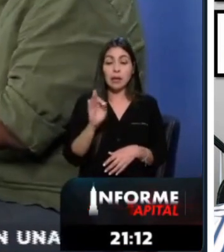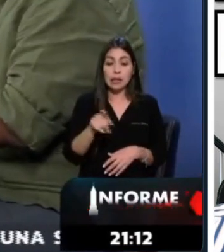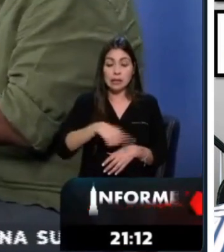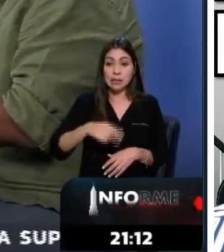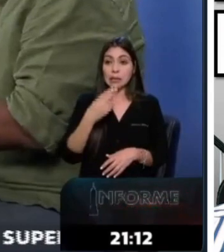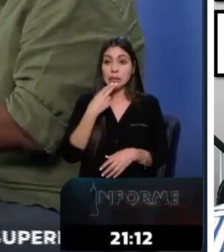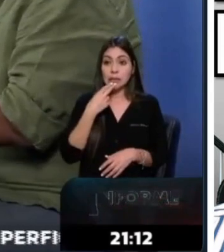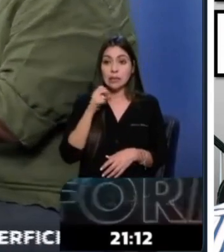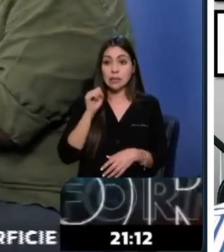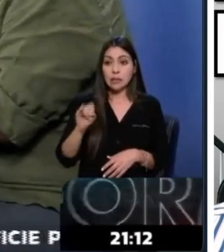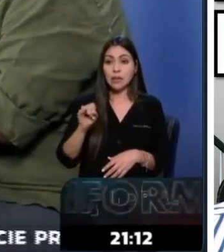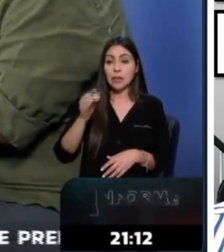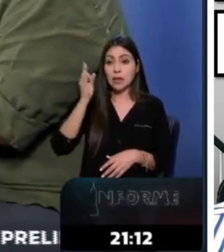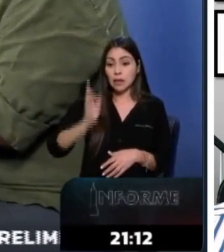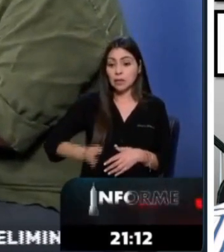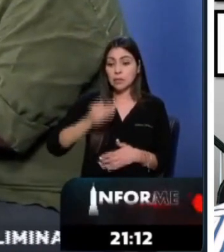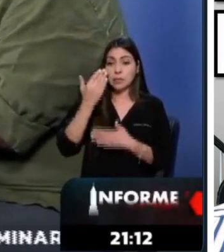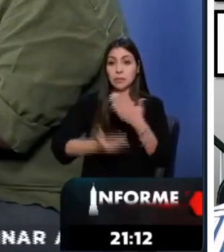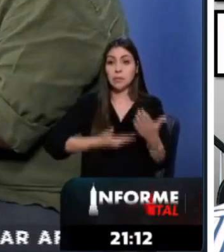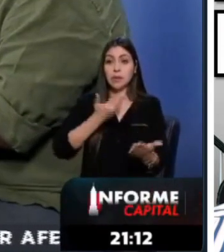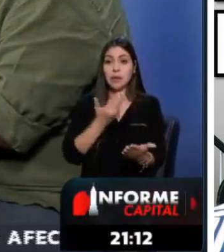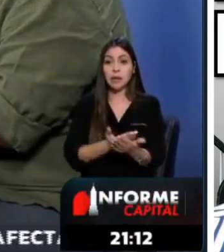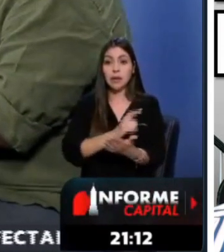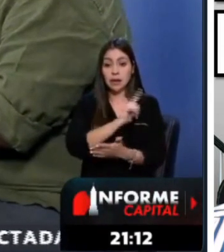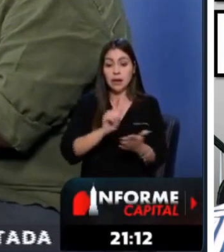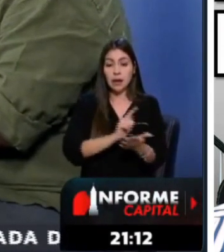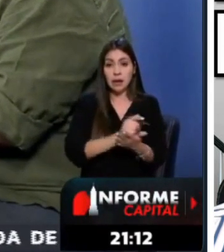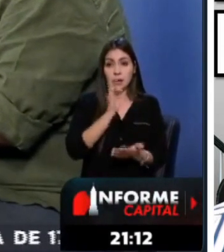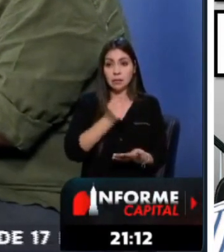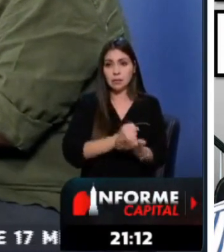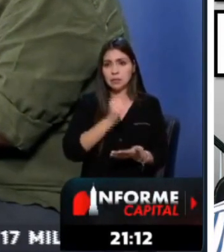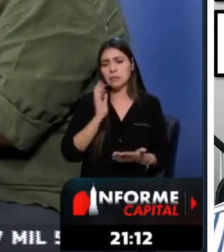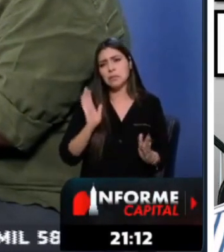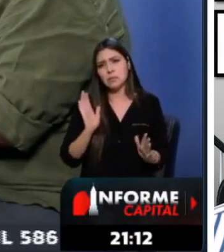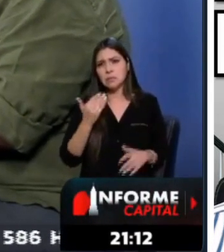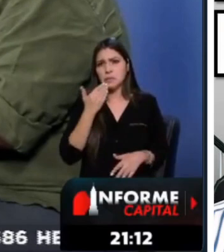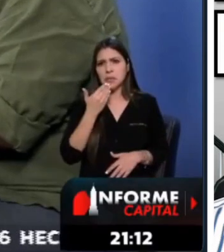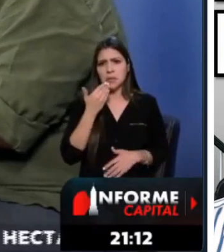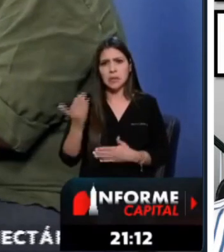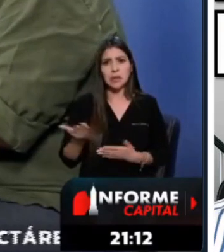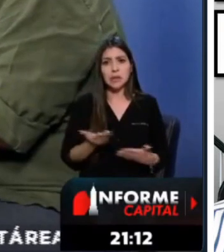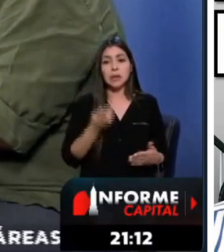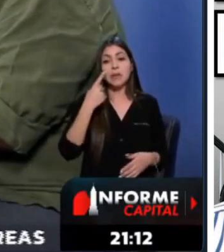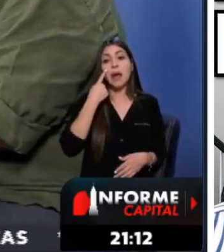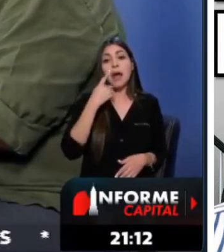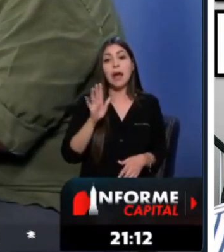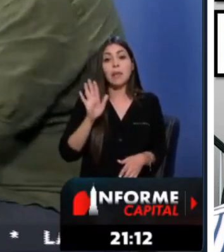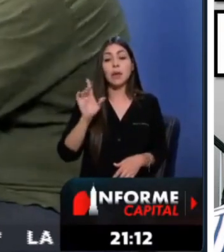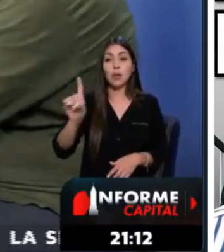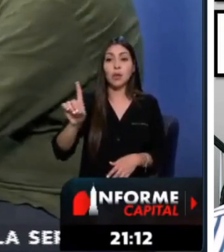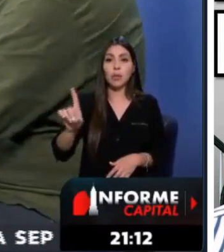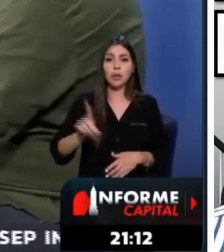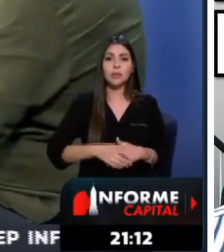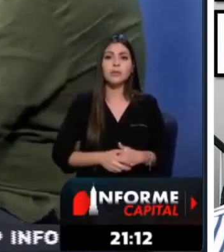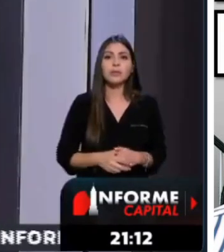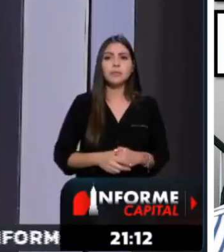para que se apruebe la reforma sin modificar lo sustancial, bienvenido. Pero lo vamos a ver el domingo, Juan. ¿Qué sería lo